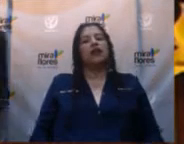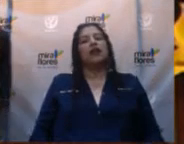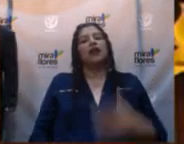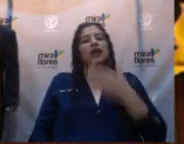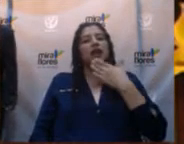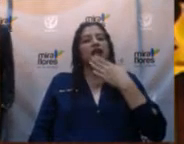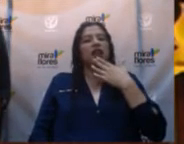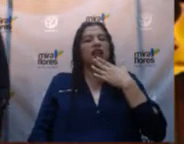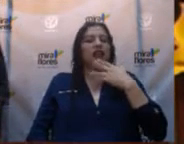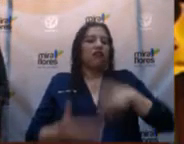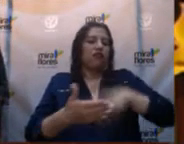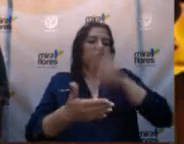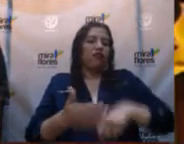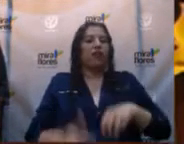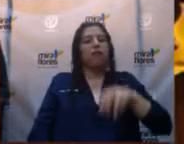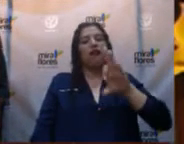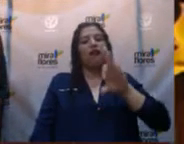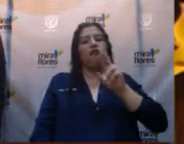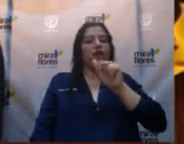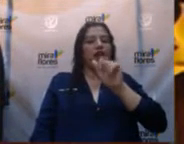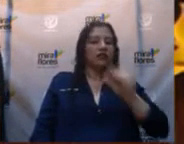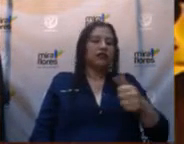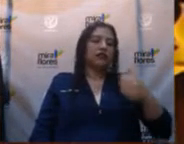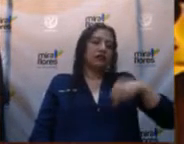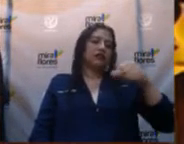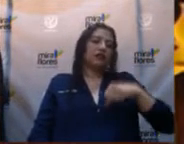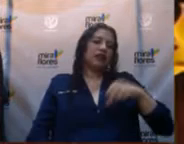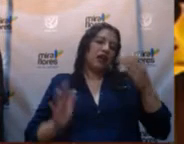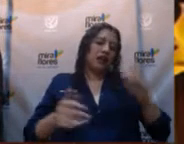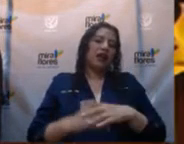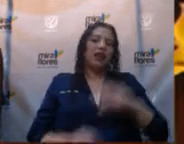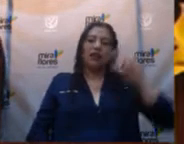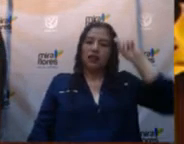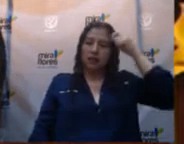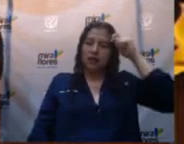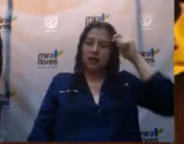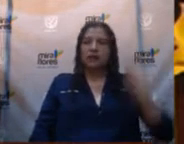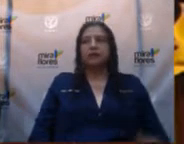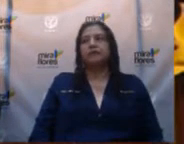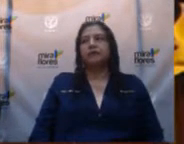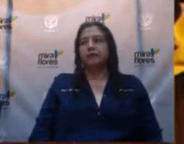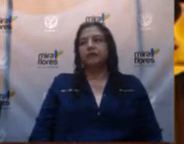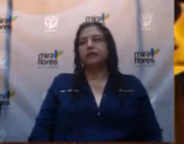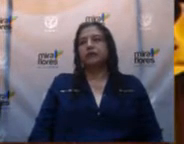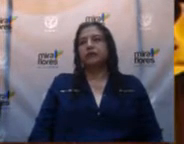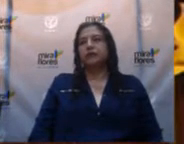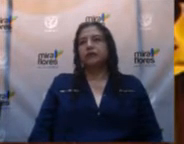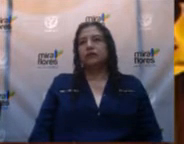Atentamente, Francis Allison, alcalde de la Municipalidad de Magdalena del Mar.